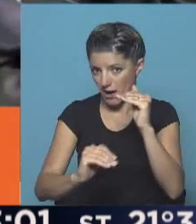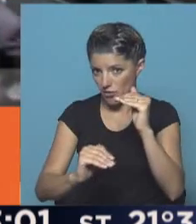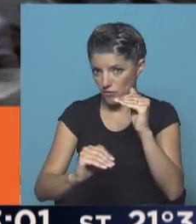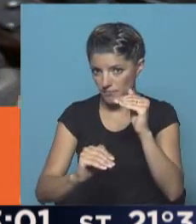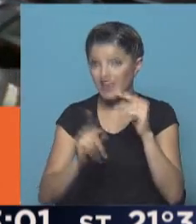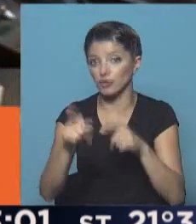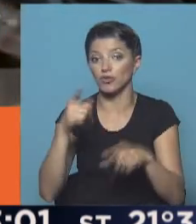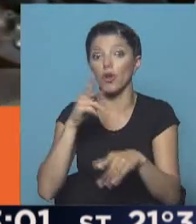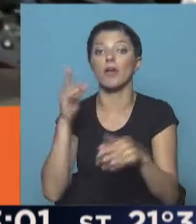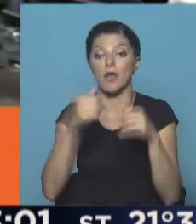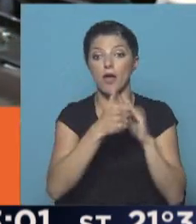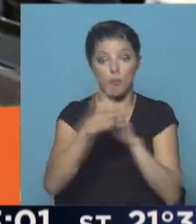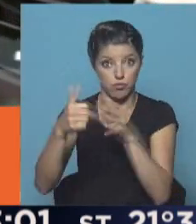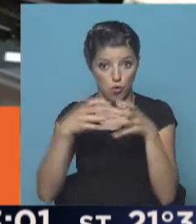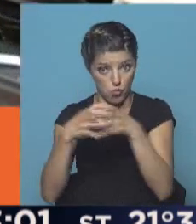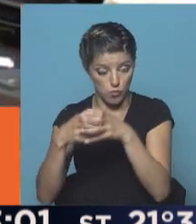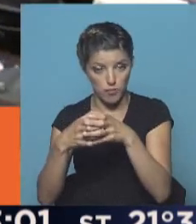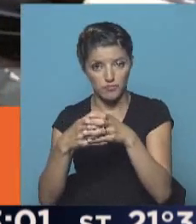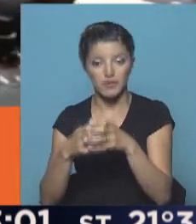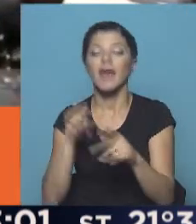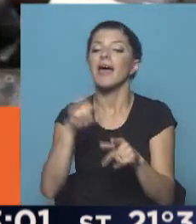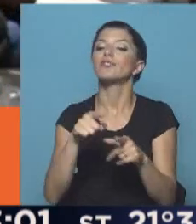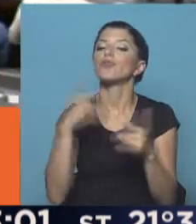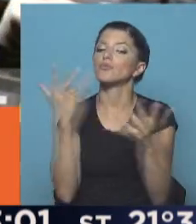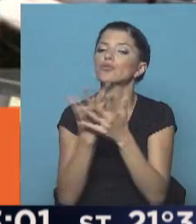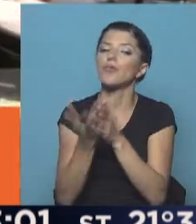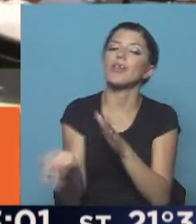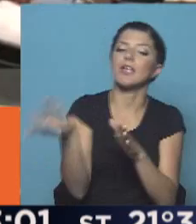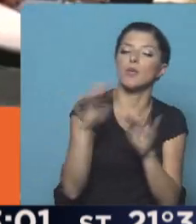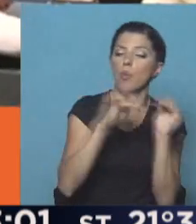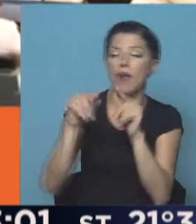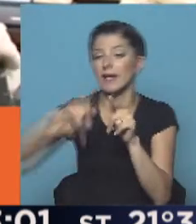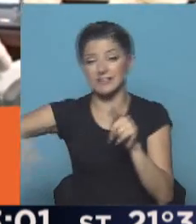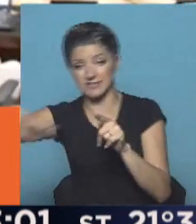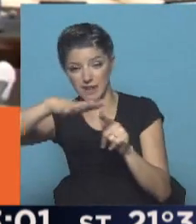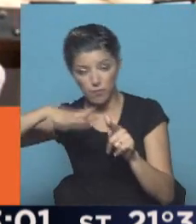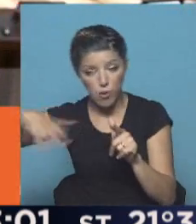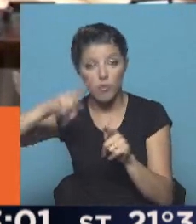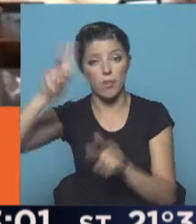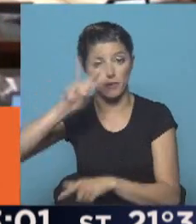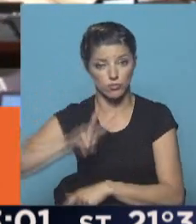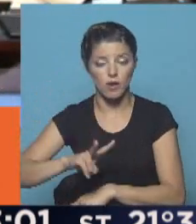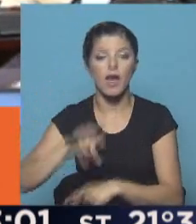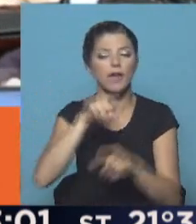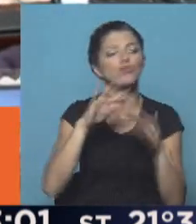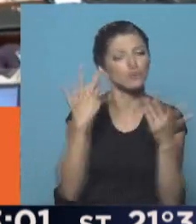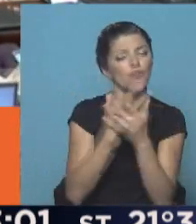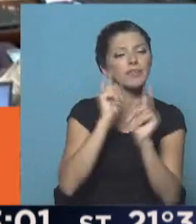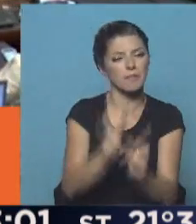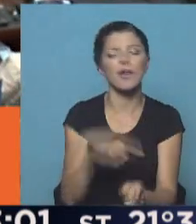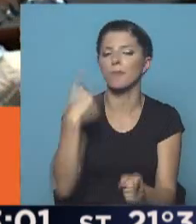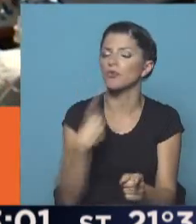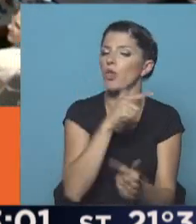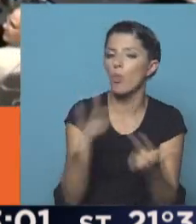tropa, no se ven tan perjudicados como el resto de la población venezolana por el desabastecimiento, la escasez,